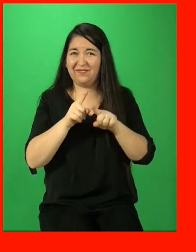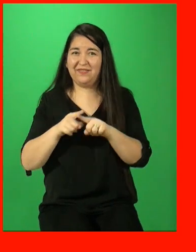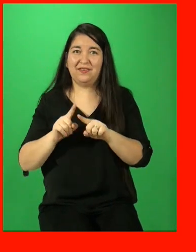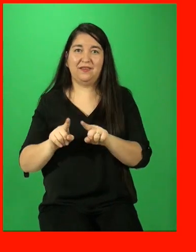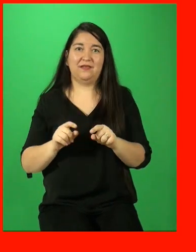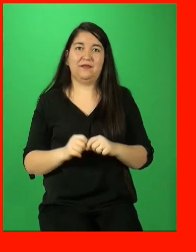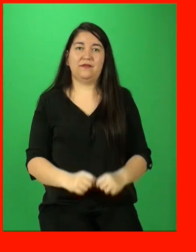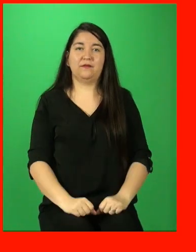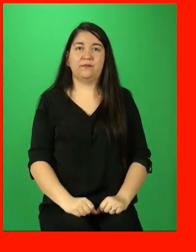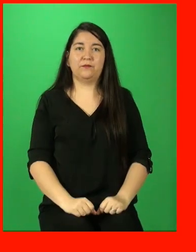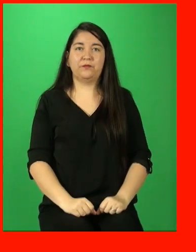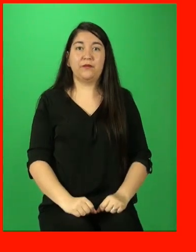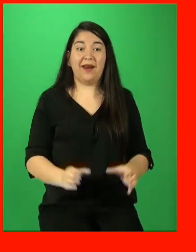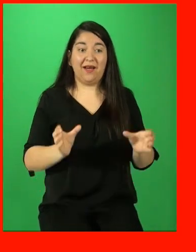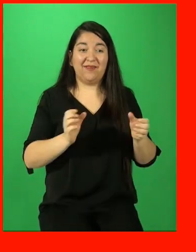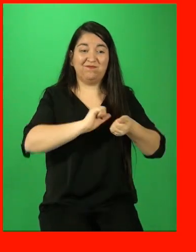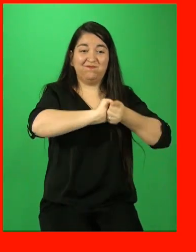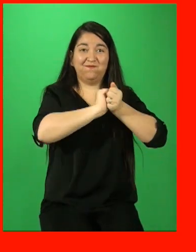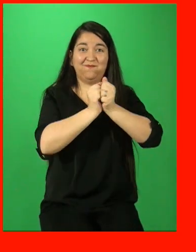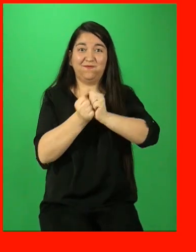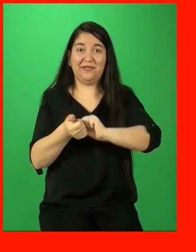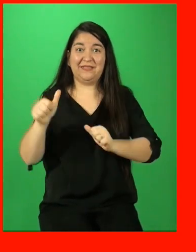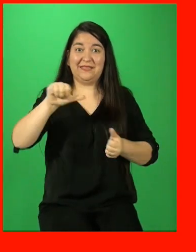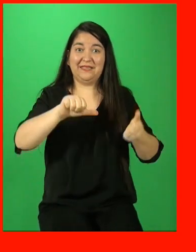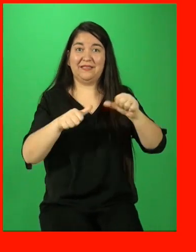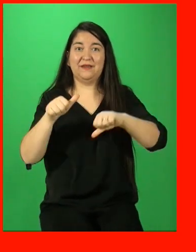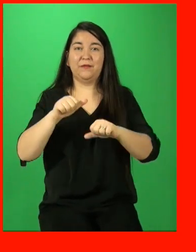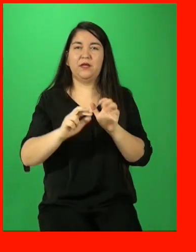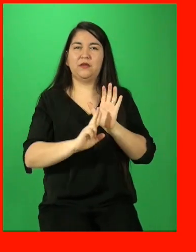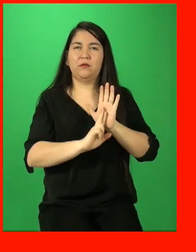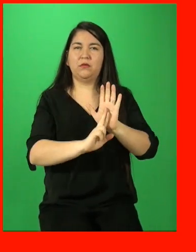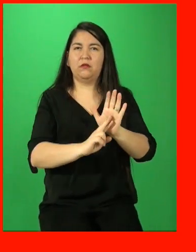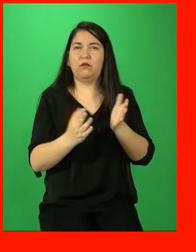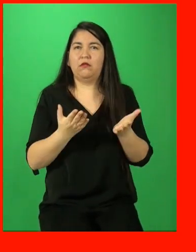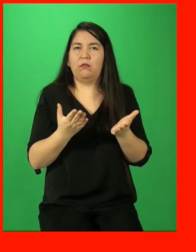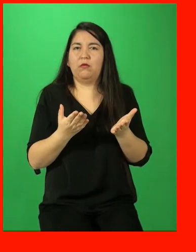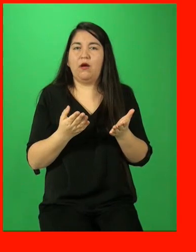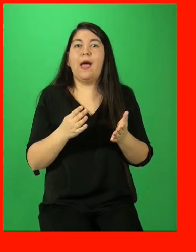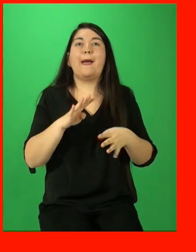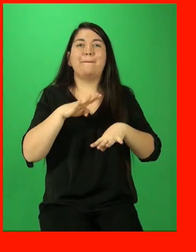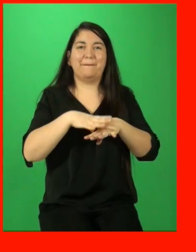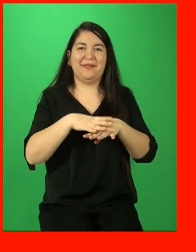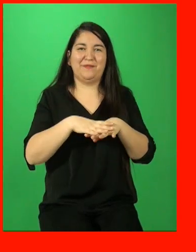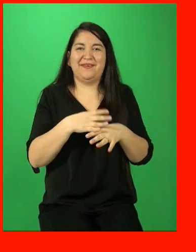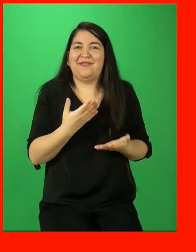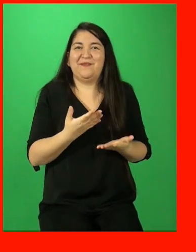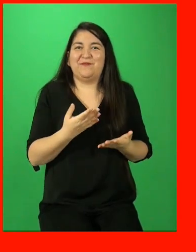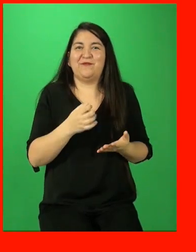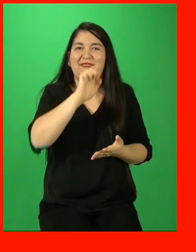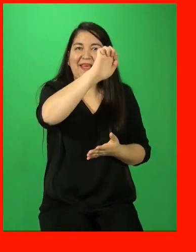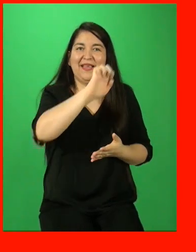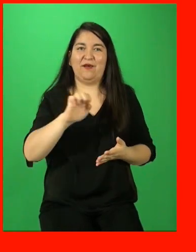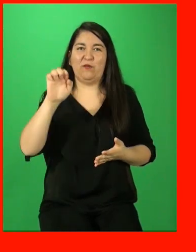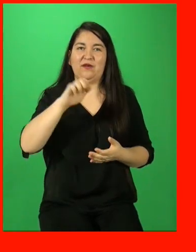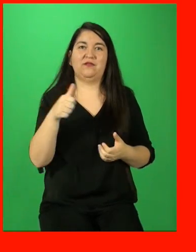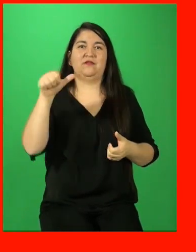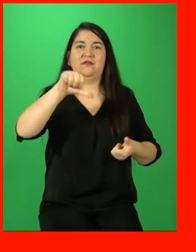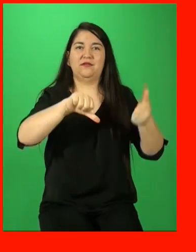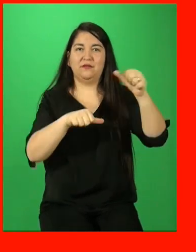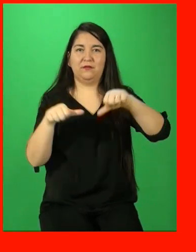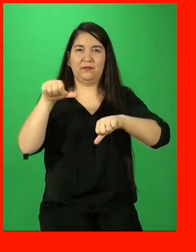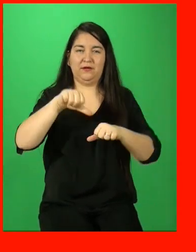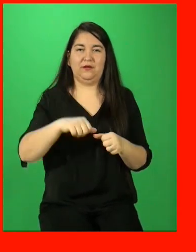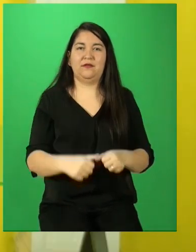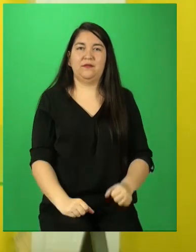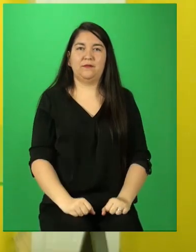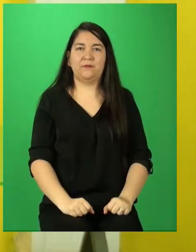diferentes. Las reacciones químicas se van a representar matemáticamente mediante una ecuación química.